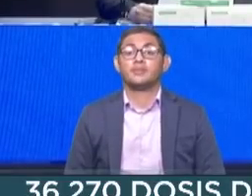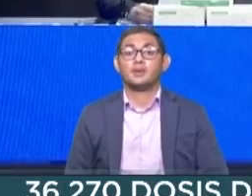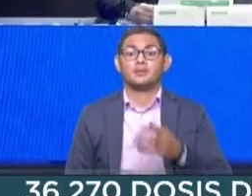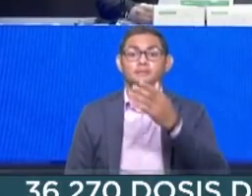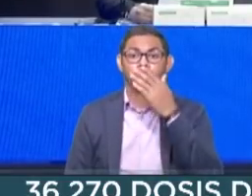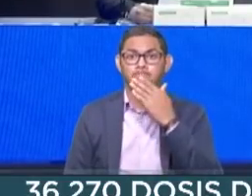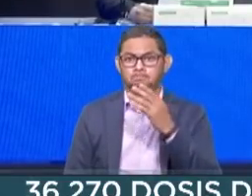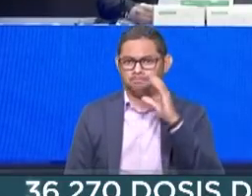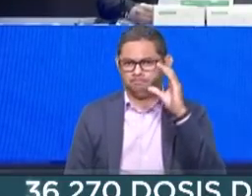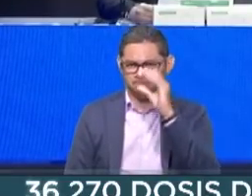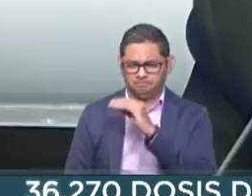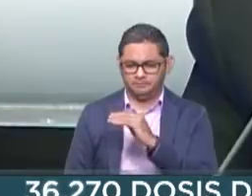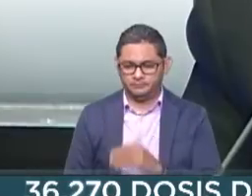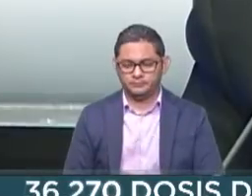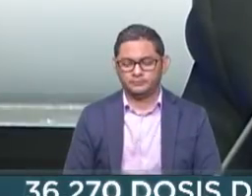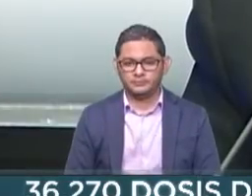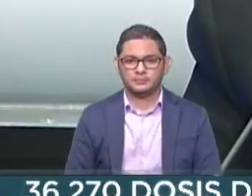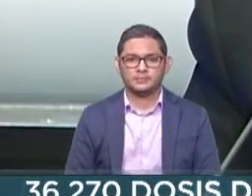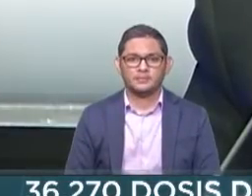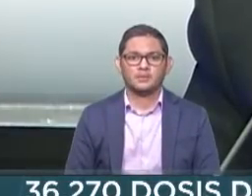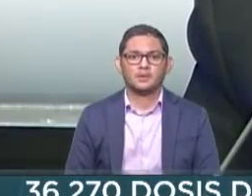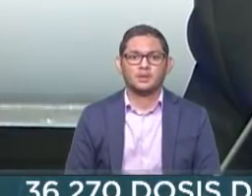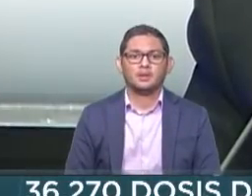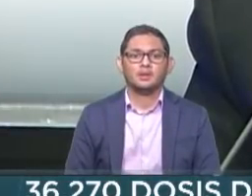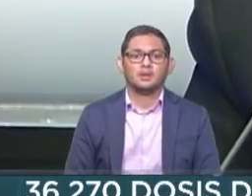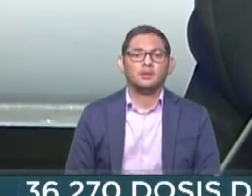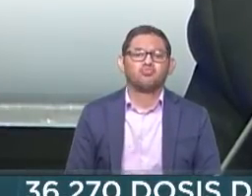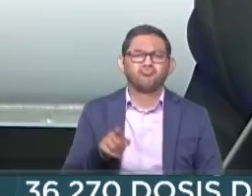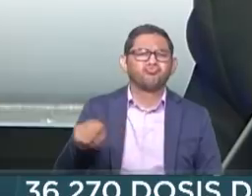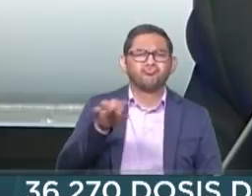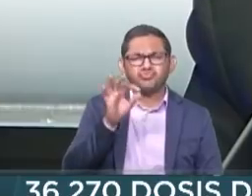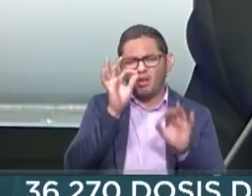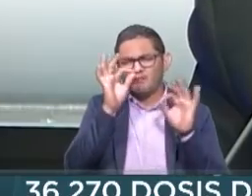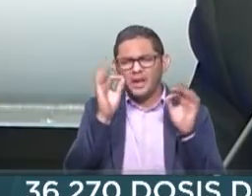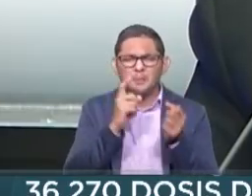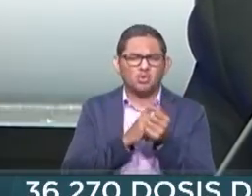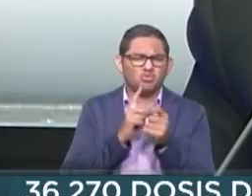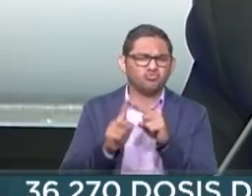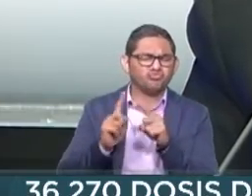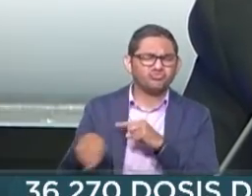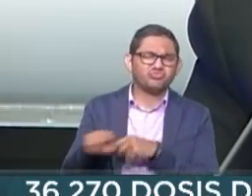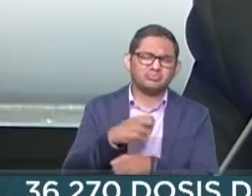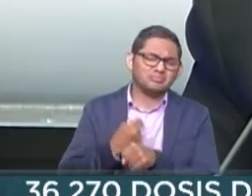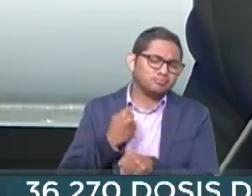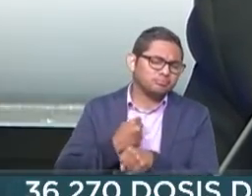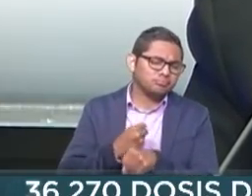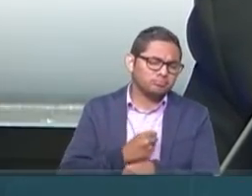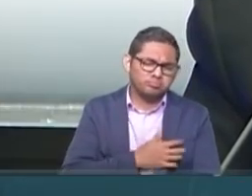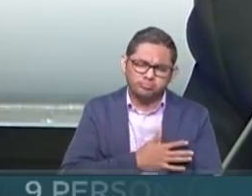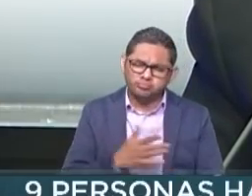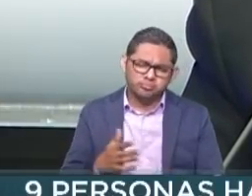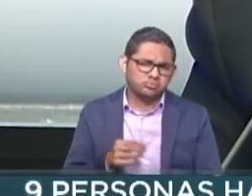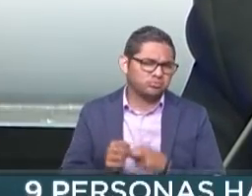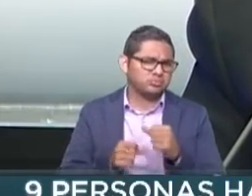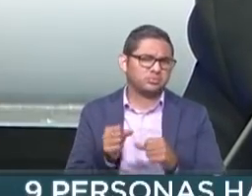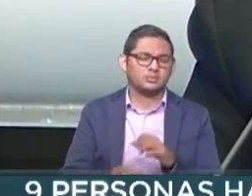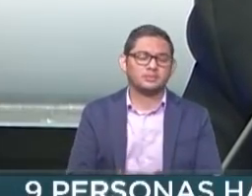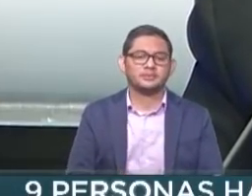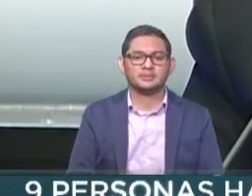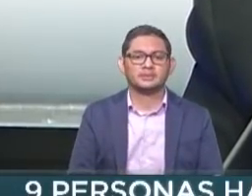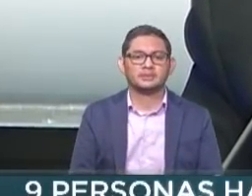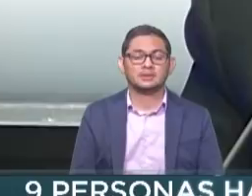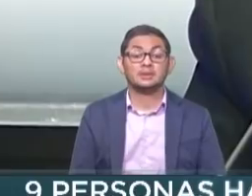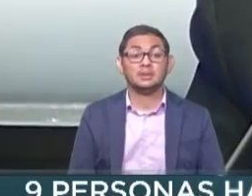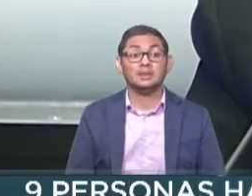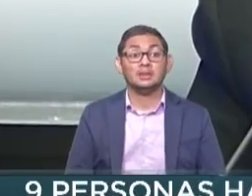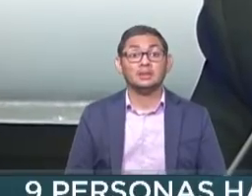esta pandemia, el personal de salud ha demostrado su vocación y sacrificio. Desde que se